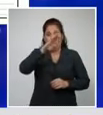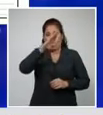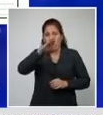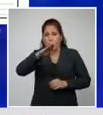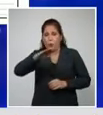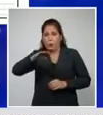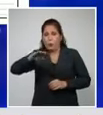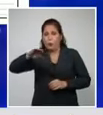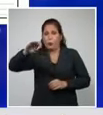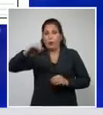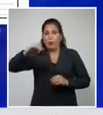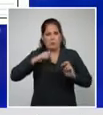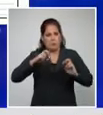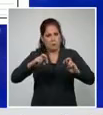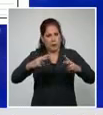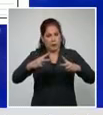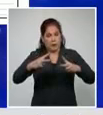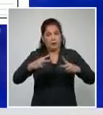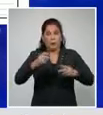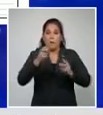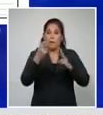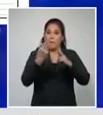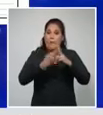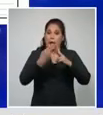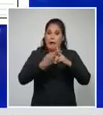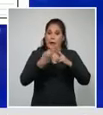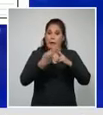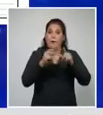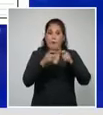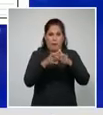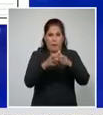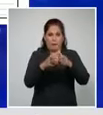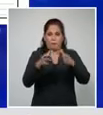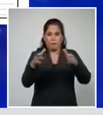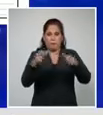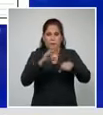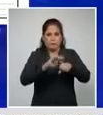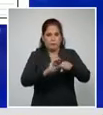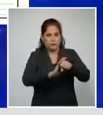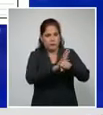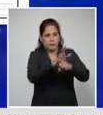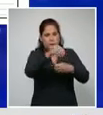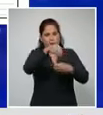se ha reiterado, Bayamo con la tasa más elevada de